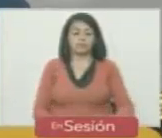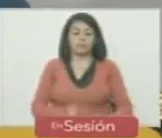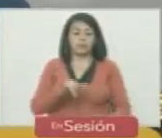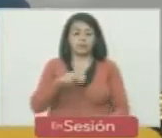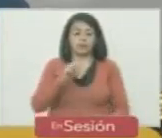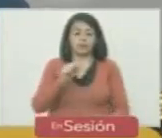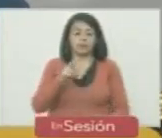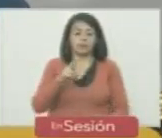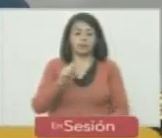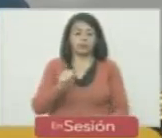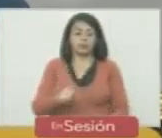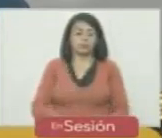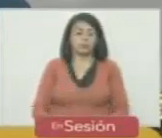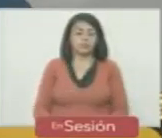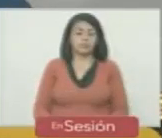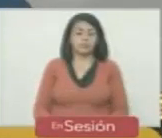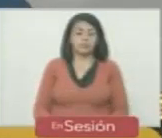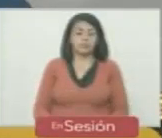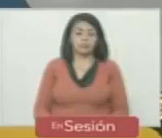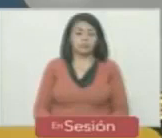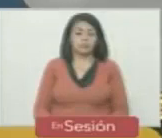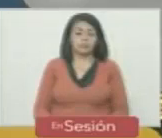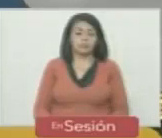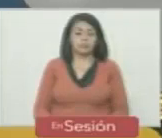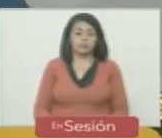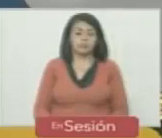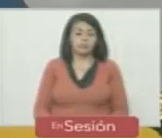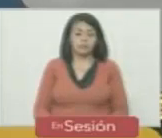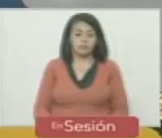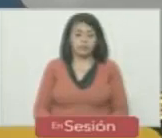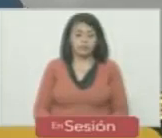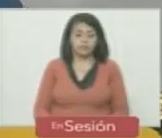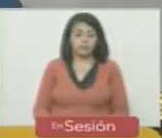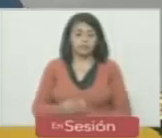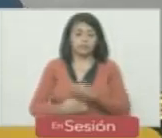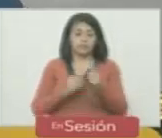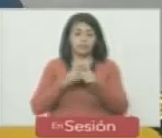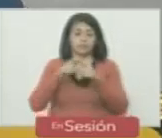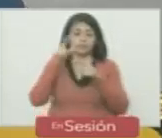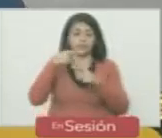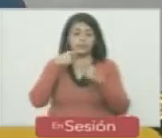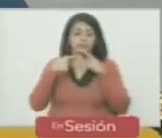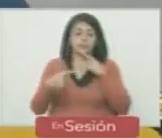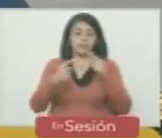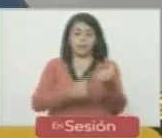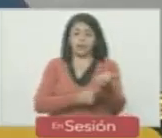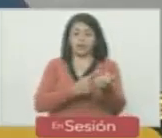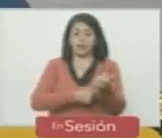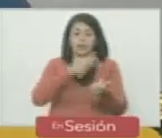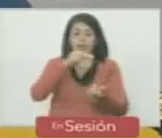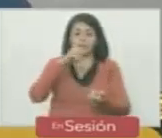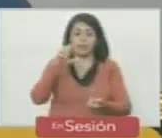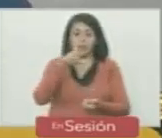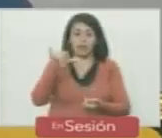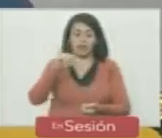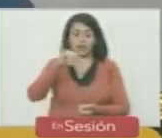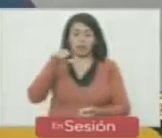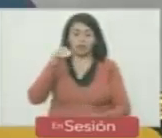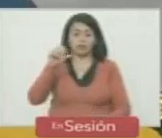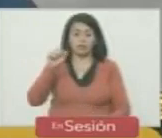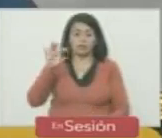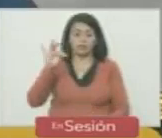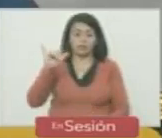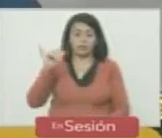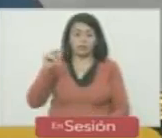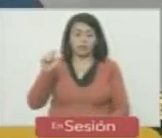Jesús Vicente Delgado, trabajador de Conviasa, y nuestra hermana Nelly Josefina